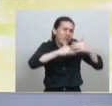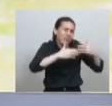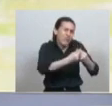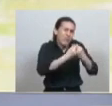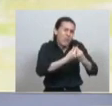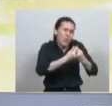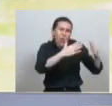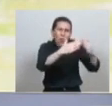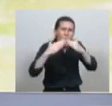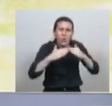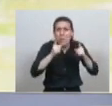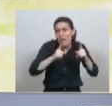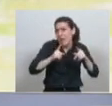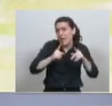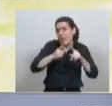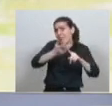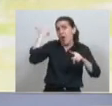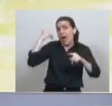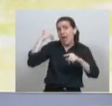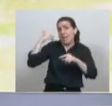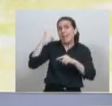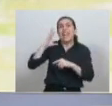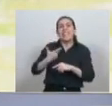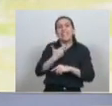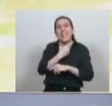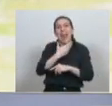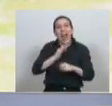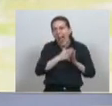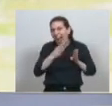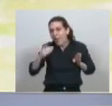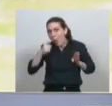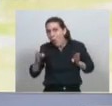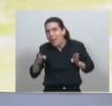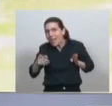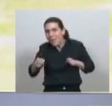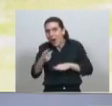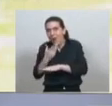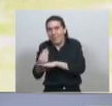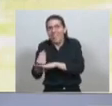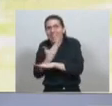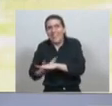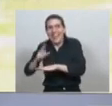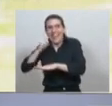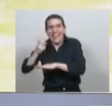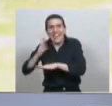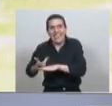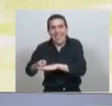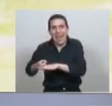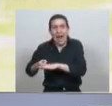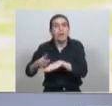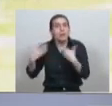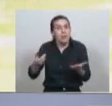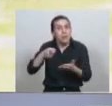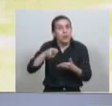trascendido viene de londres y evidentemente que de alguna